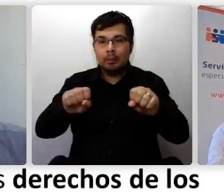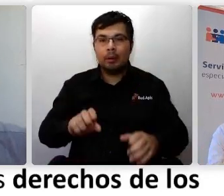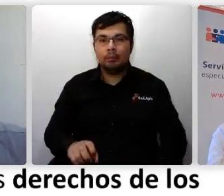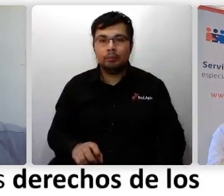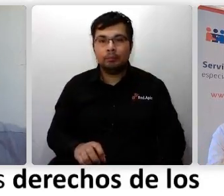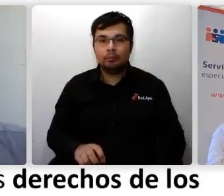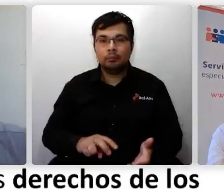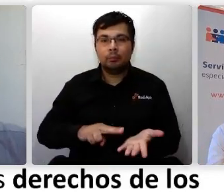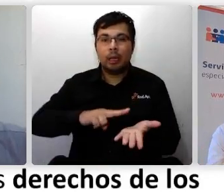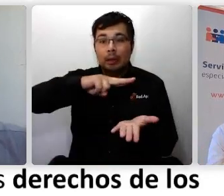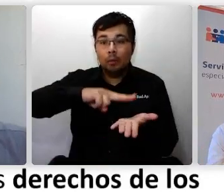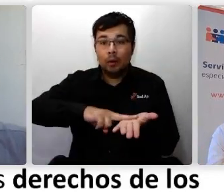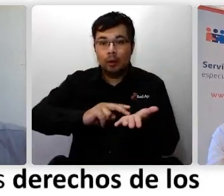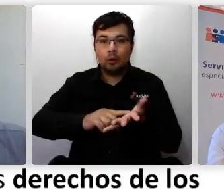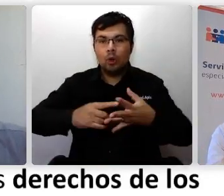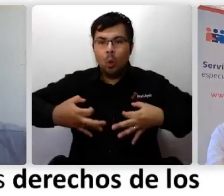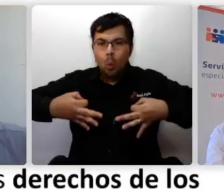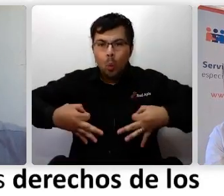hay una justicia que...